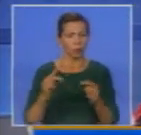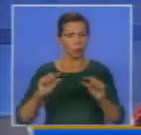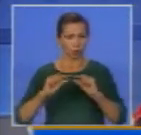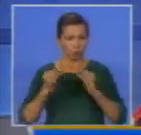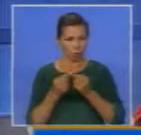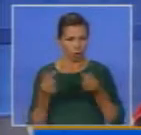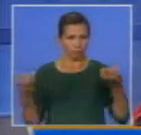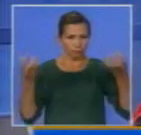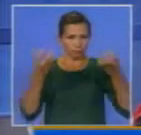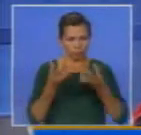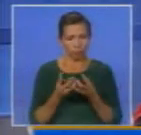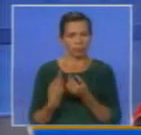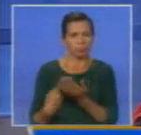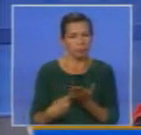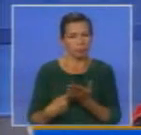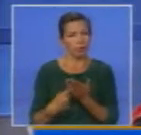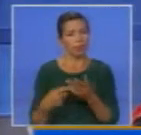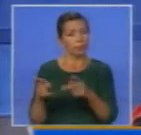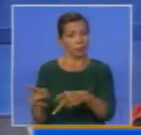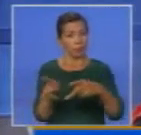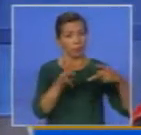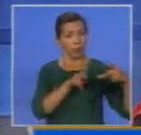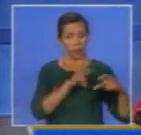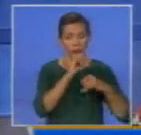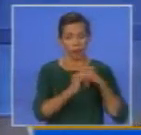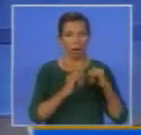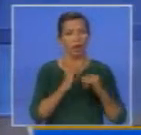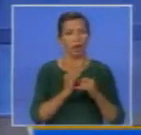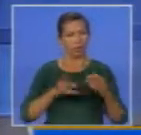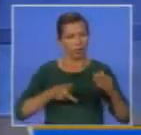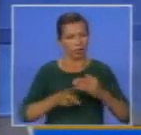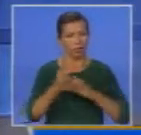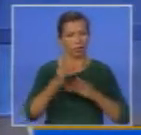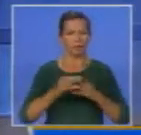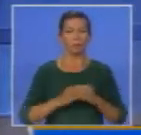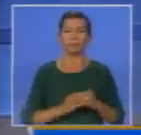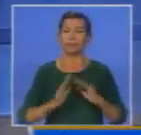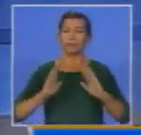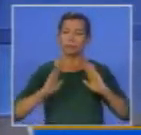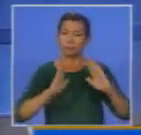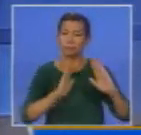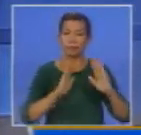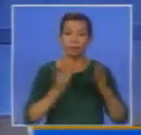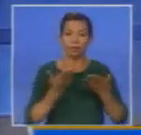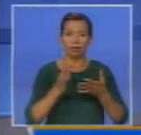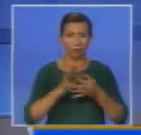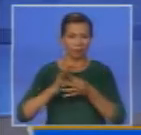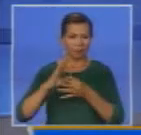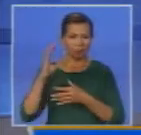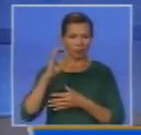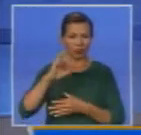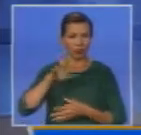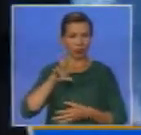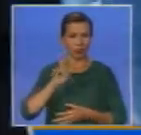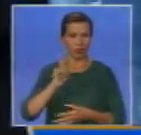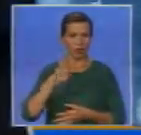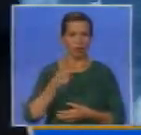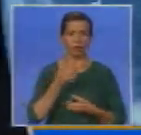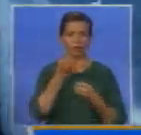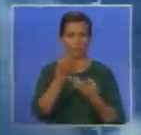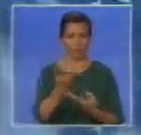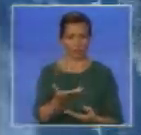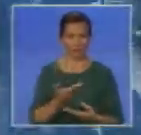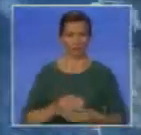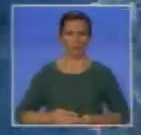y la inauguración del puente internacional de Rumichaca. Por la información, nos vamos hasta Ipiales, Colombia, con Joana Cañizares. Joana, ¿cómo